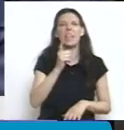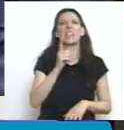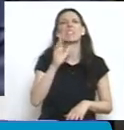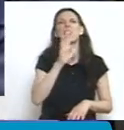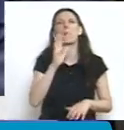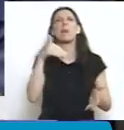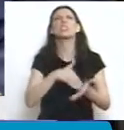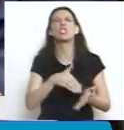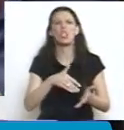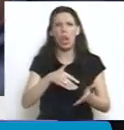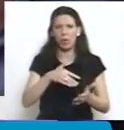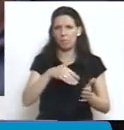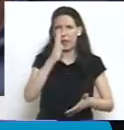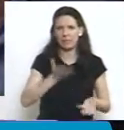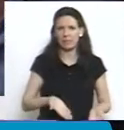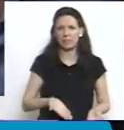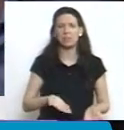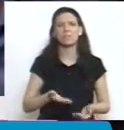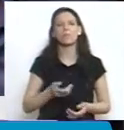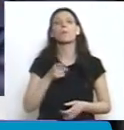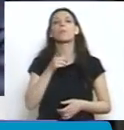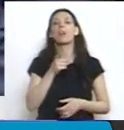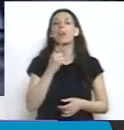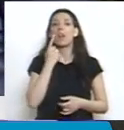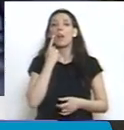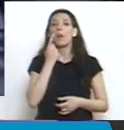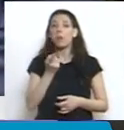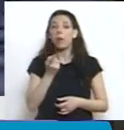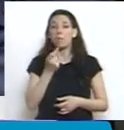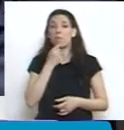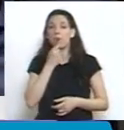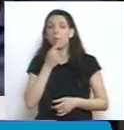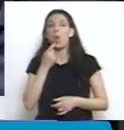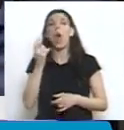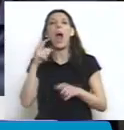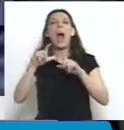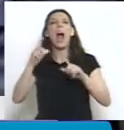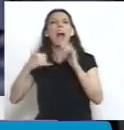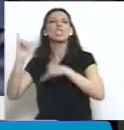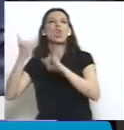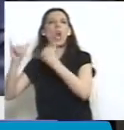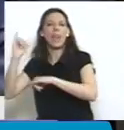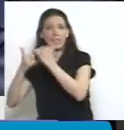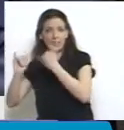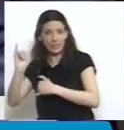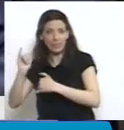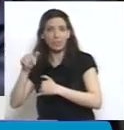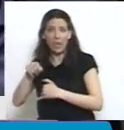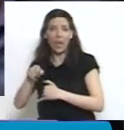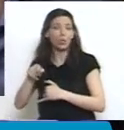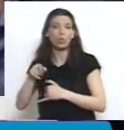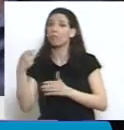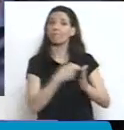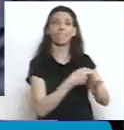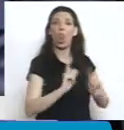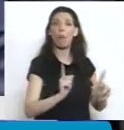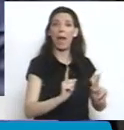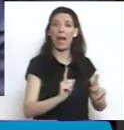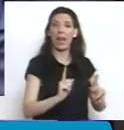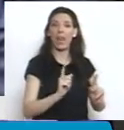16.754 millones de pesos. Los que compran y venden acciones en la bolsa también seguirán exentos de pagar impuesto